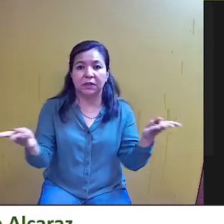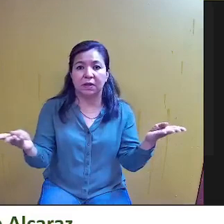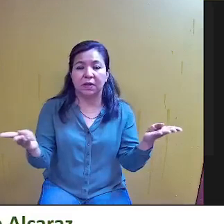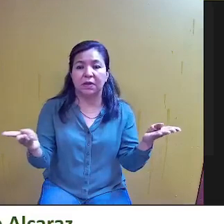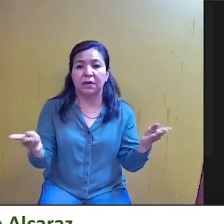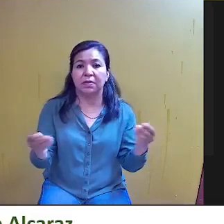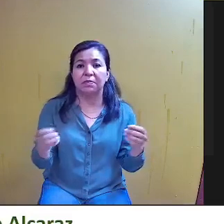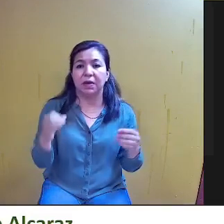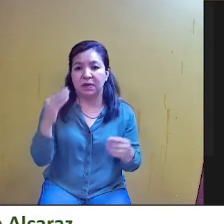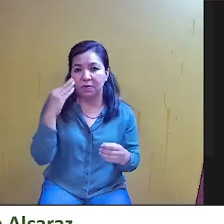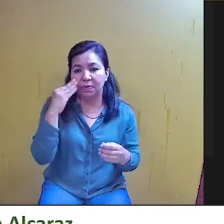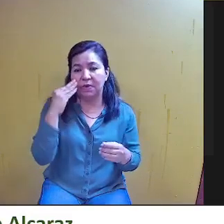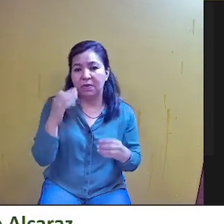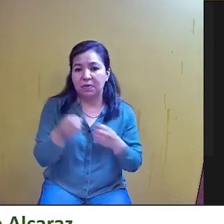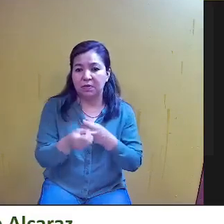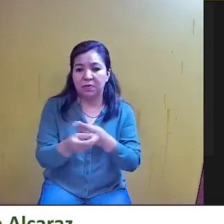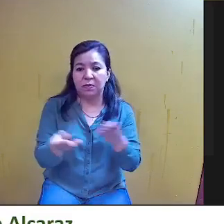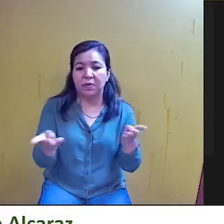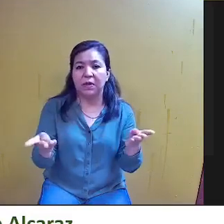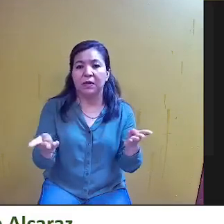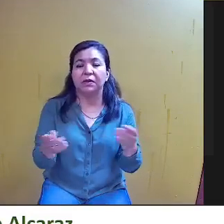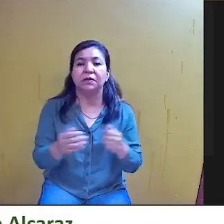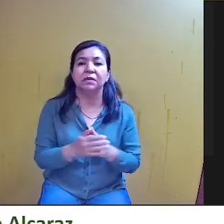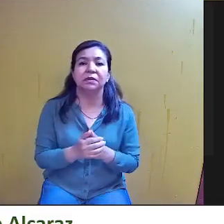esta plataforma Facebook.